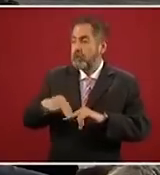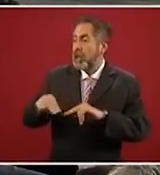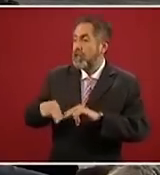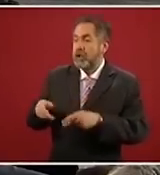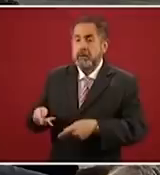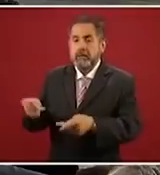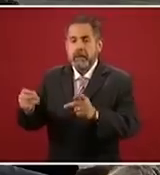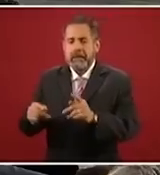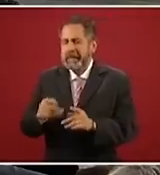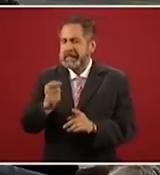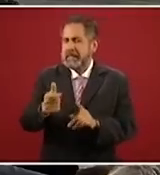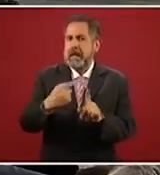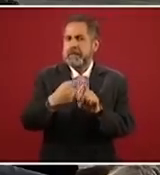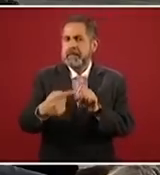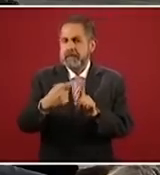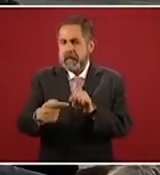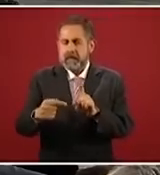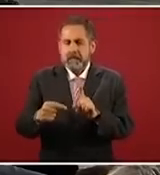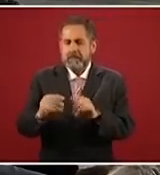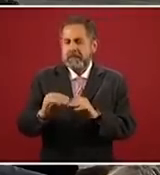casi la mitad.